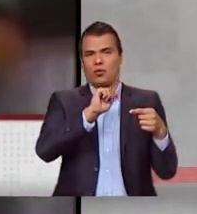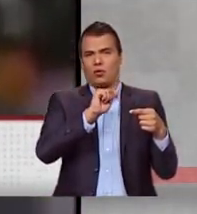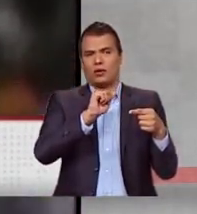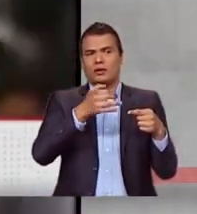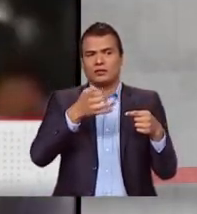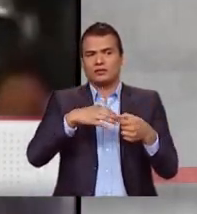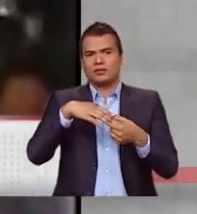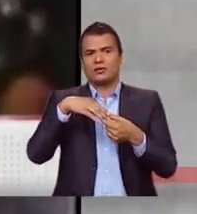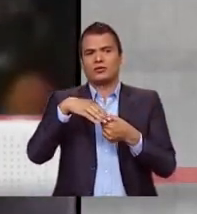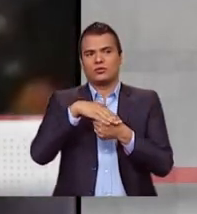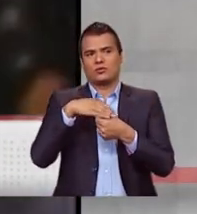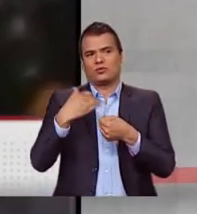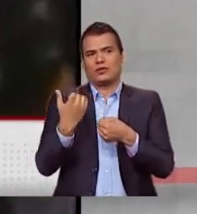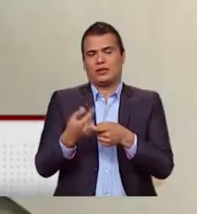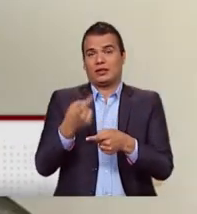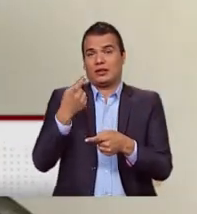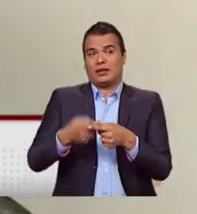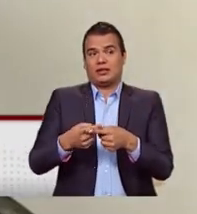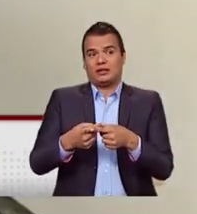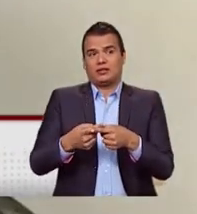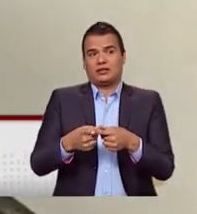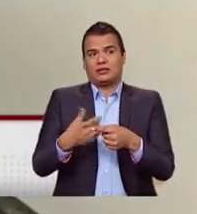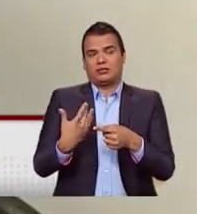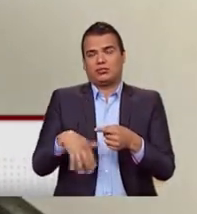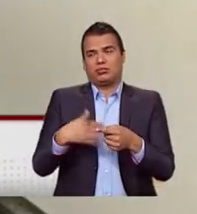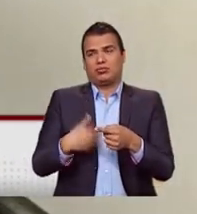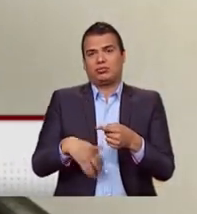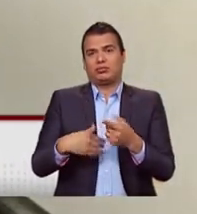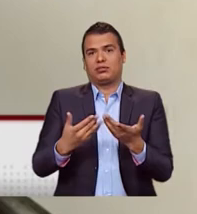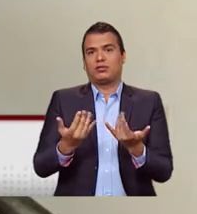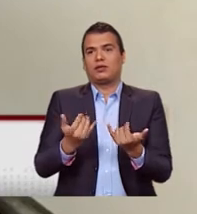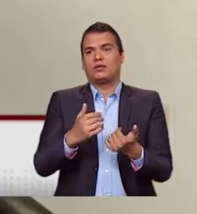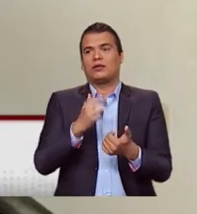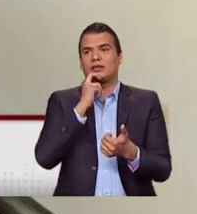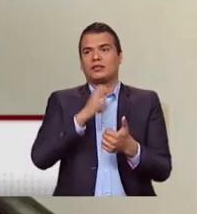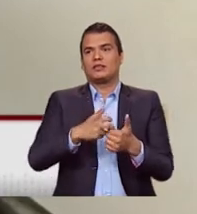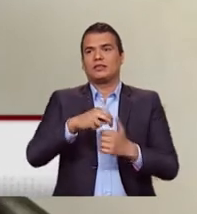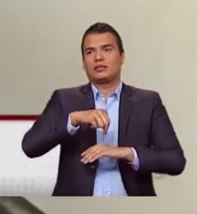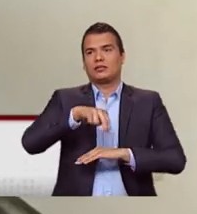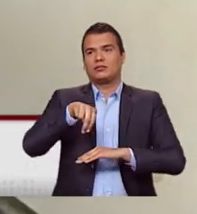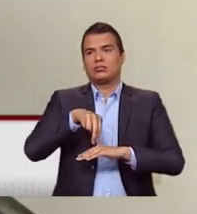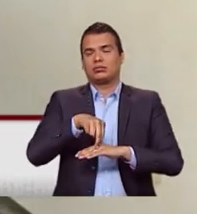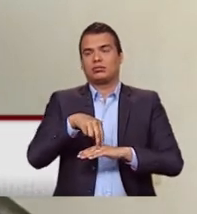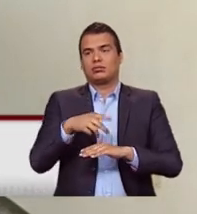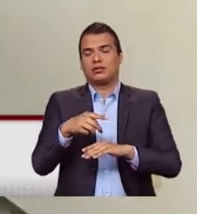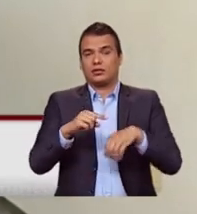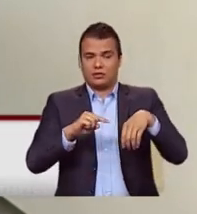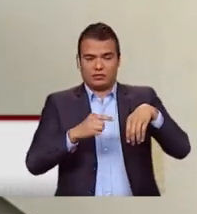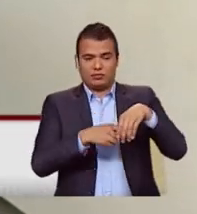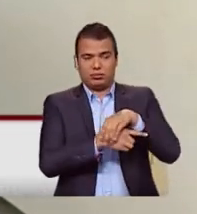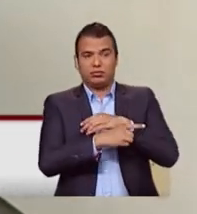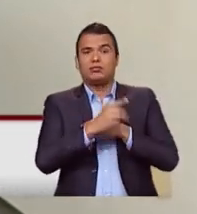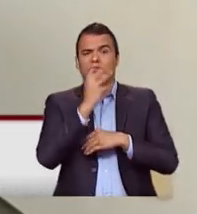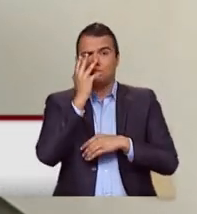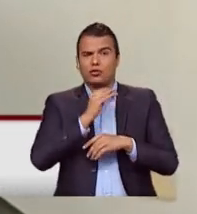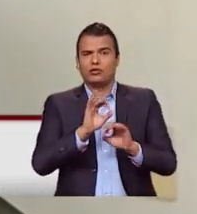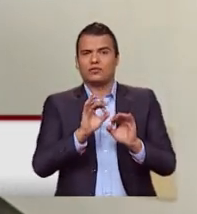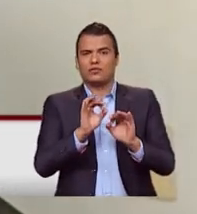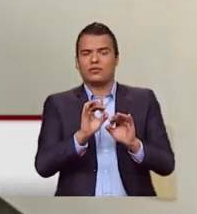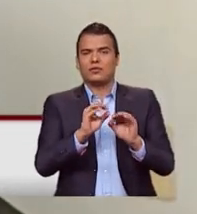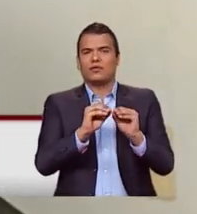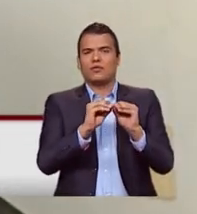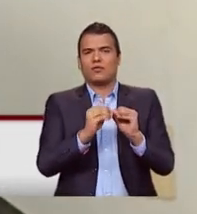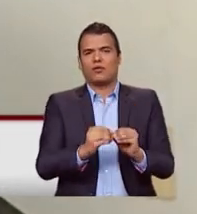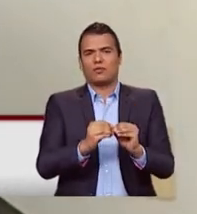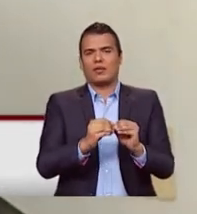momento también. Le queda uno, este podio le queda difícil, porque normalmente los goles de tiro libre son goles muy bonitos y la